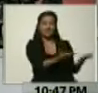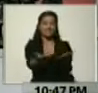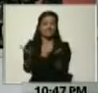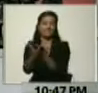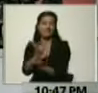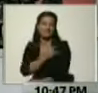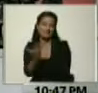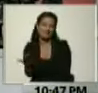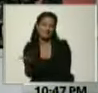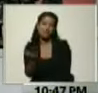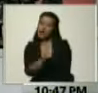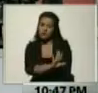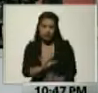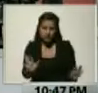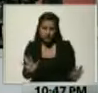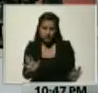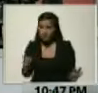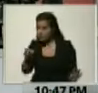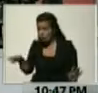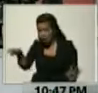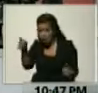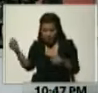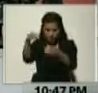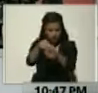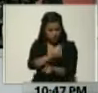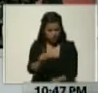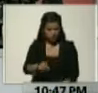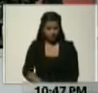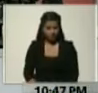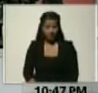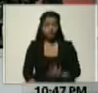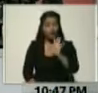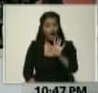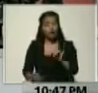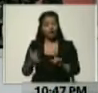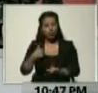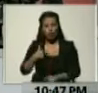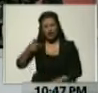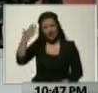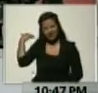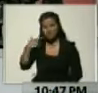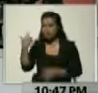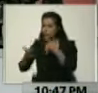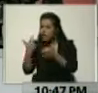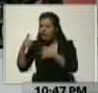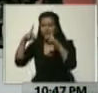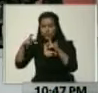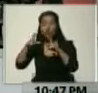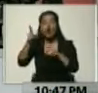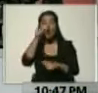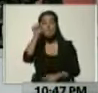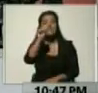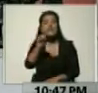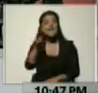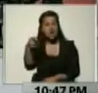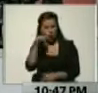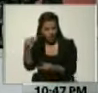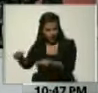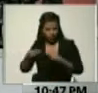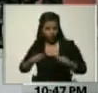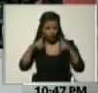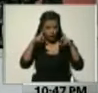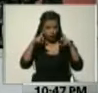le mostré esta foto la vez pasada, que es donde buscármela, y Sayago hizo un trabajo por allá, y esto es, nos las prestaron, pues, solo para mostrarla.